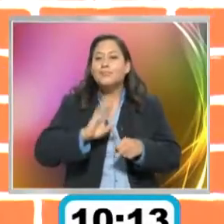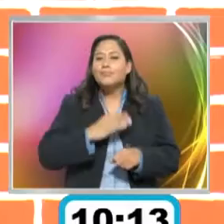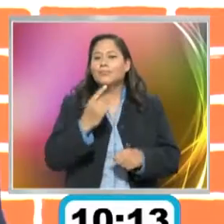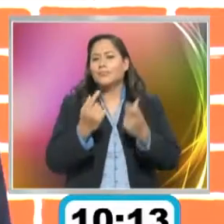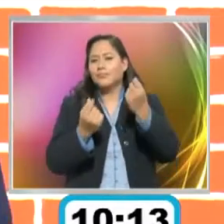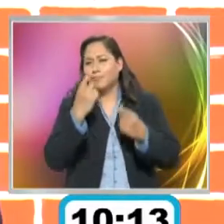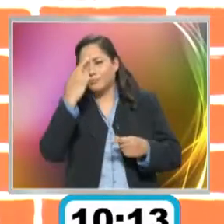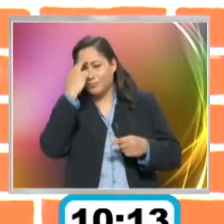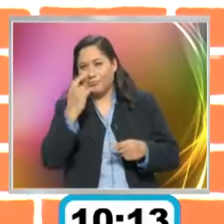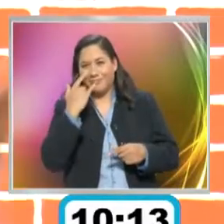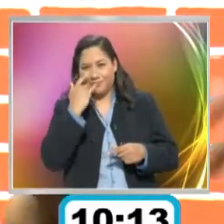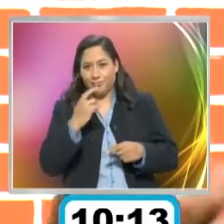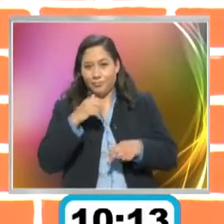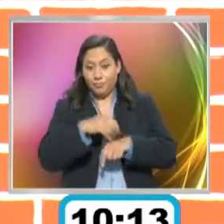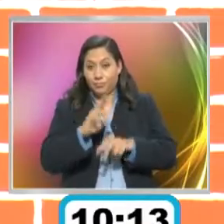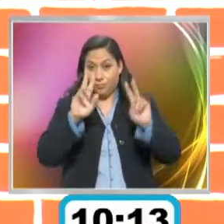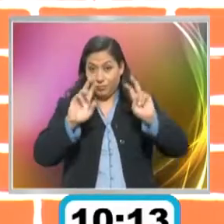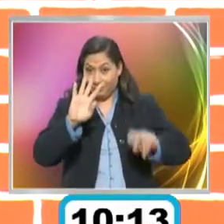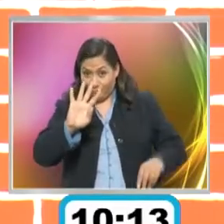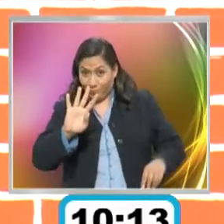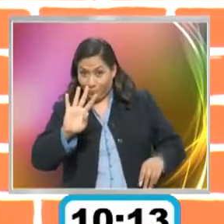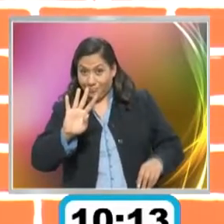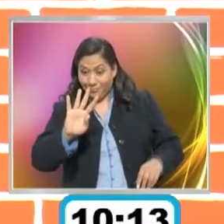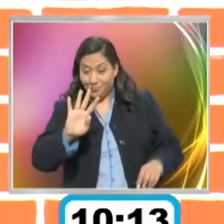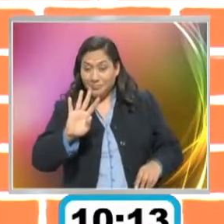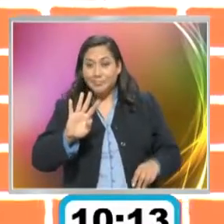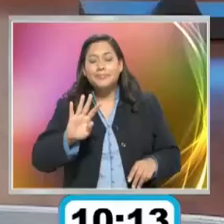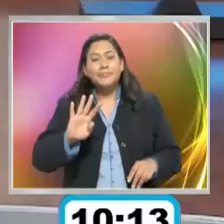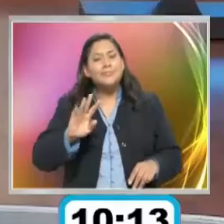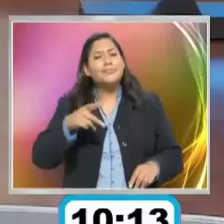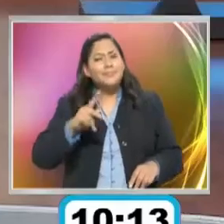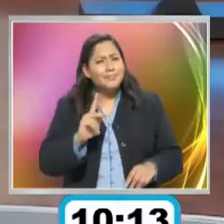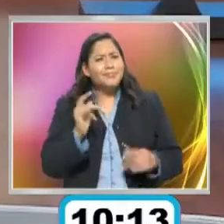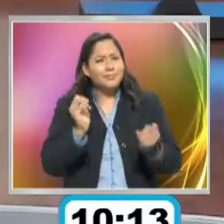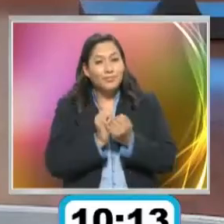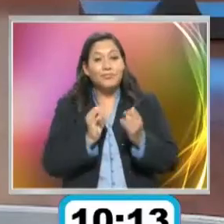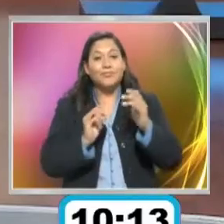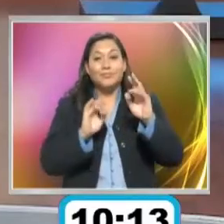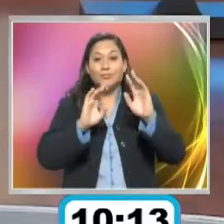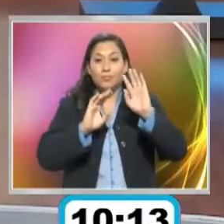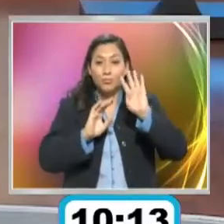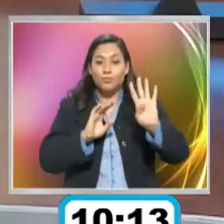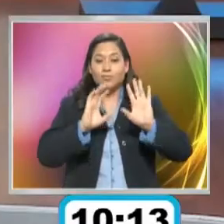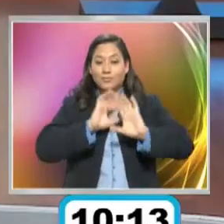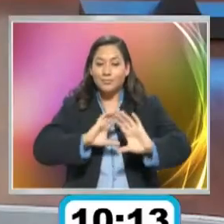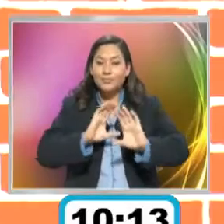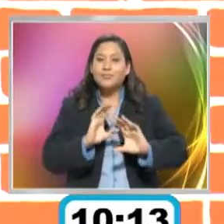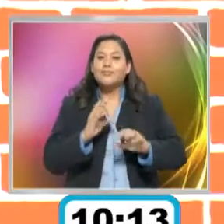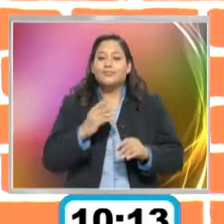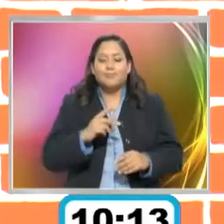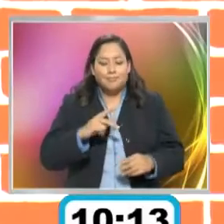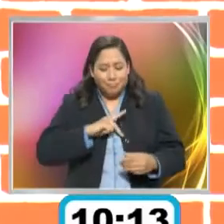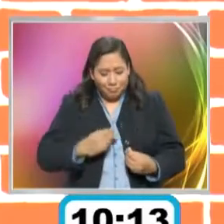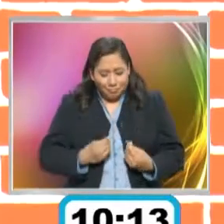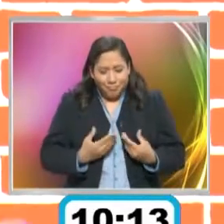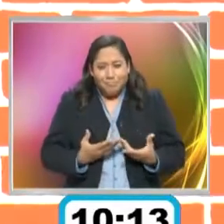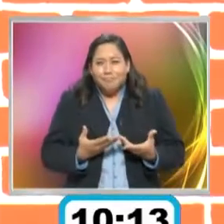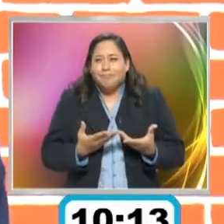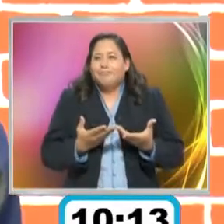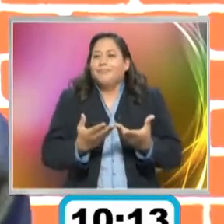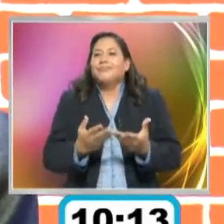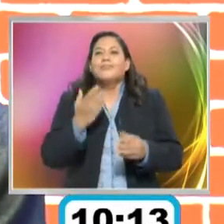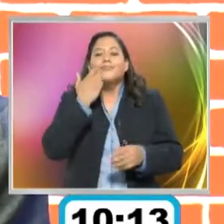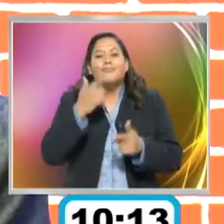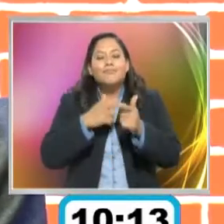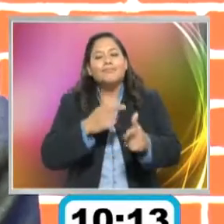razón rara se llama 4. Es el tercero, pero se llama 4. Y también 4 canciones que están con el alma por delante y con las que quiero seguir haciendo